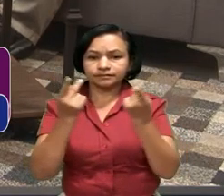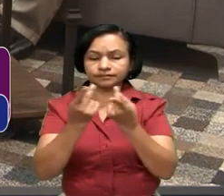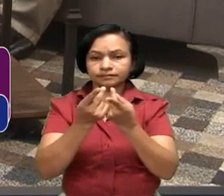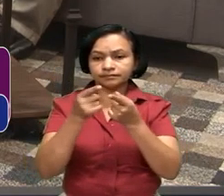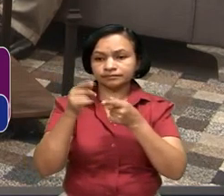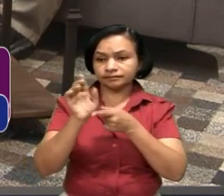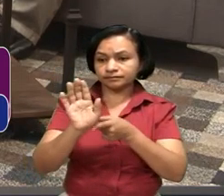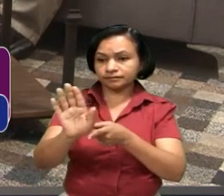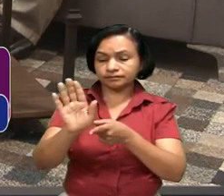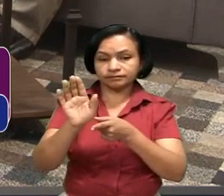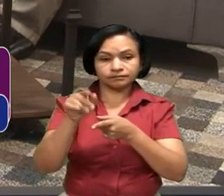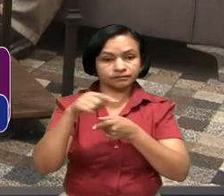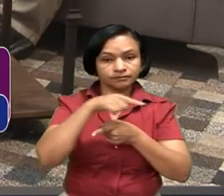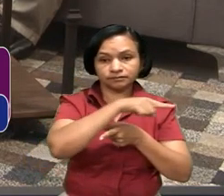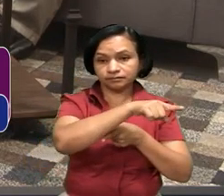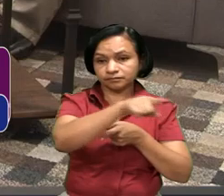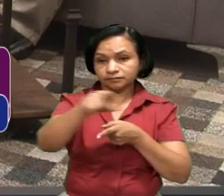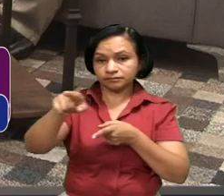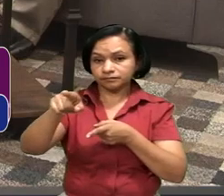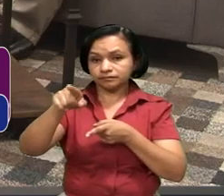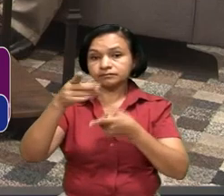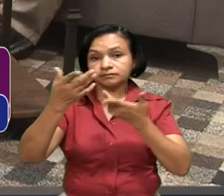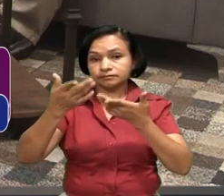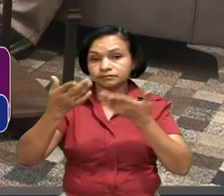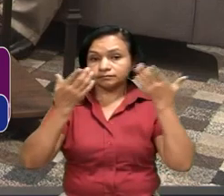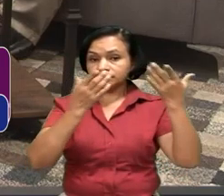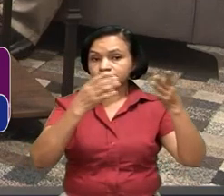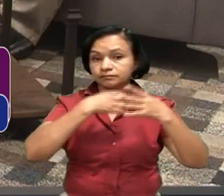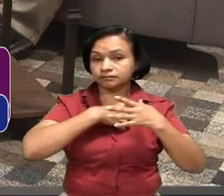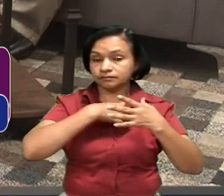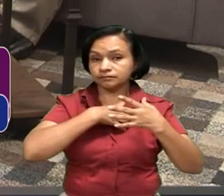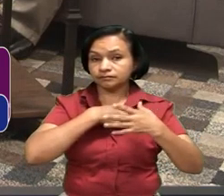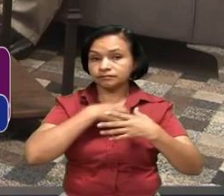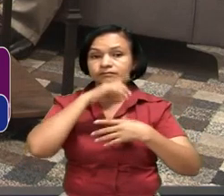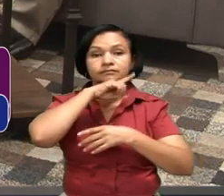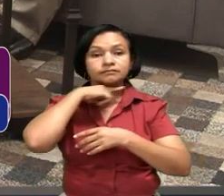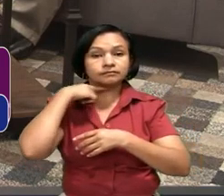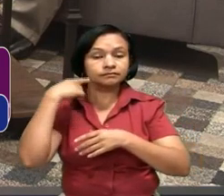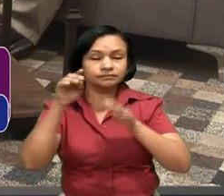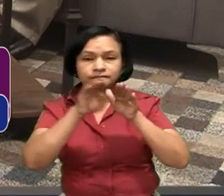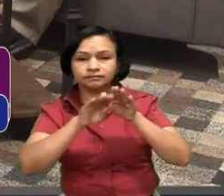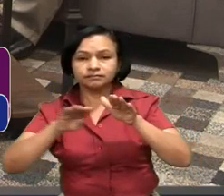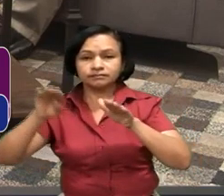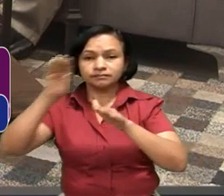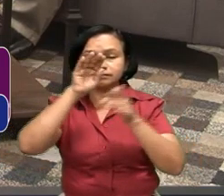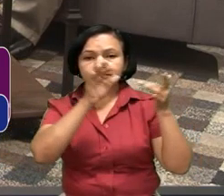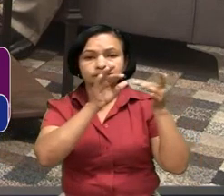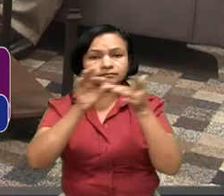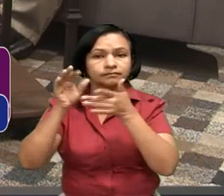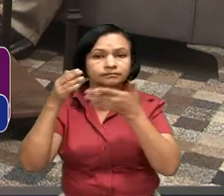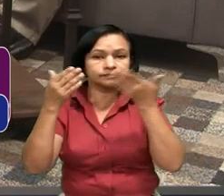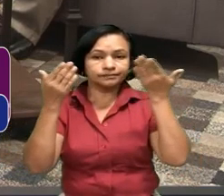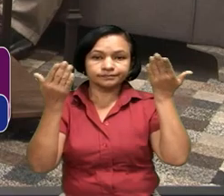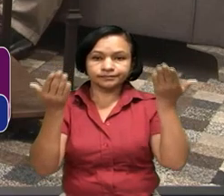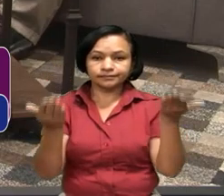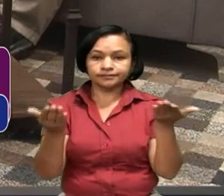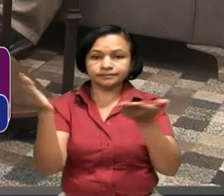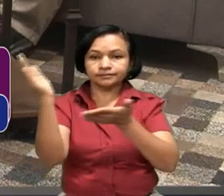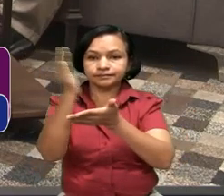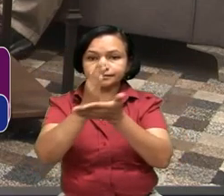y de lo que es nuestro pero hay una realidad que es mucho más monumental que esa que de repente los